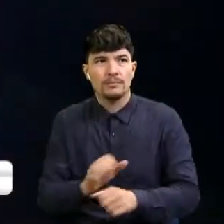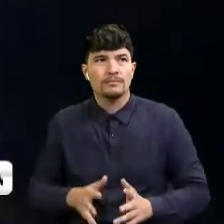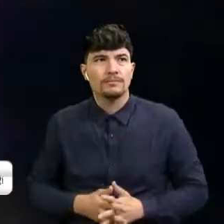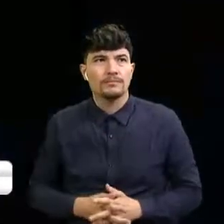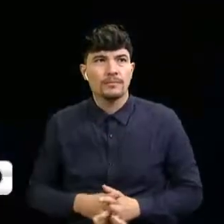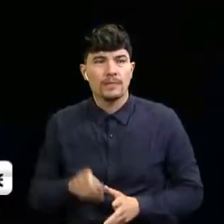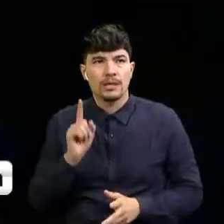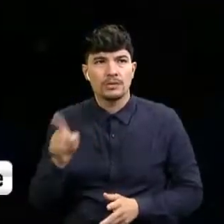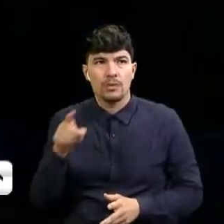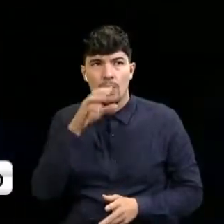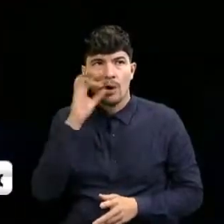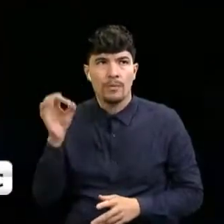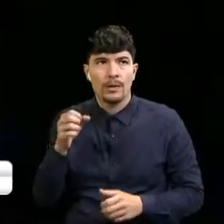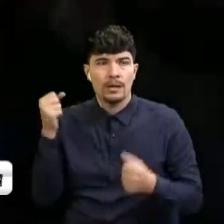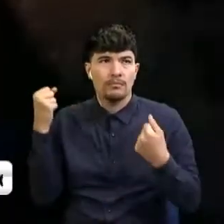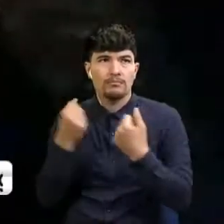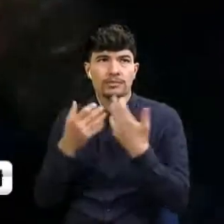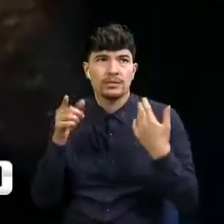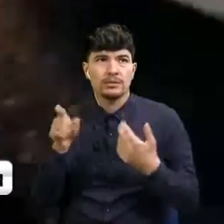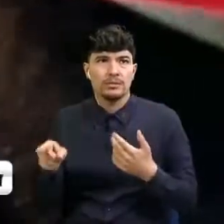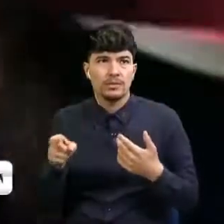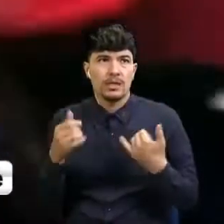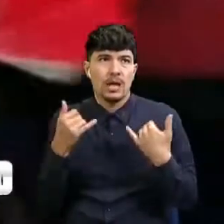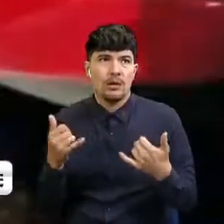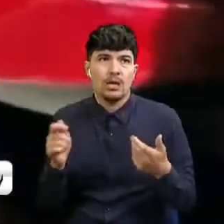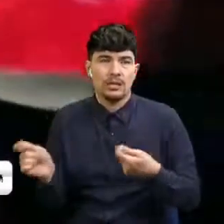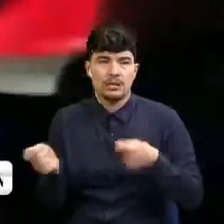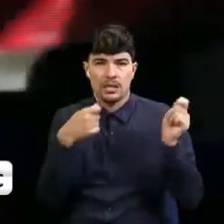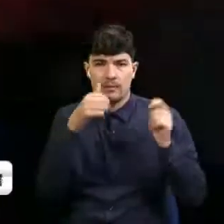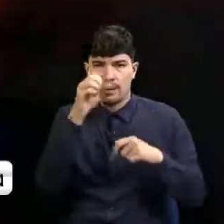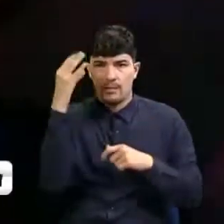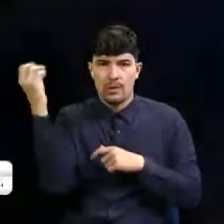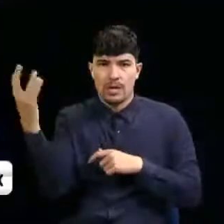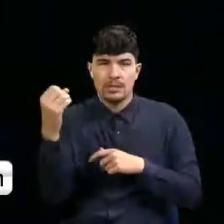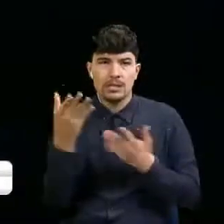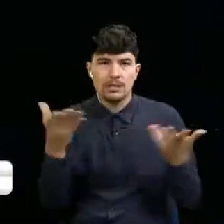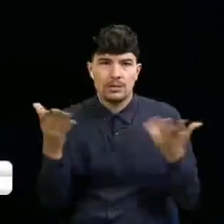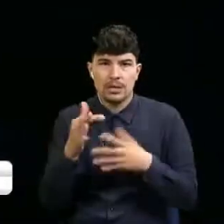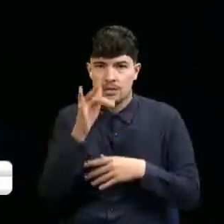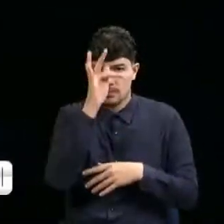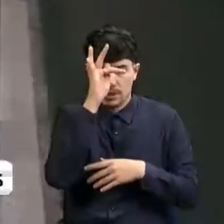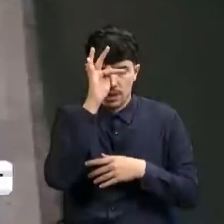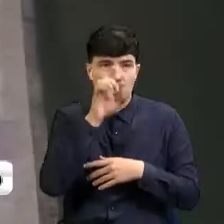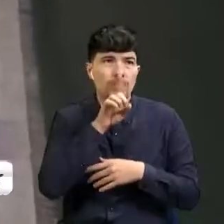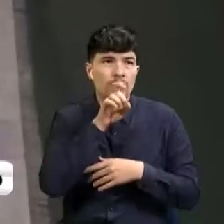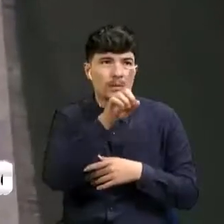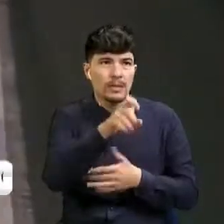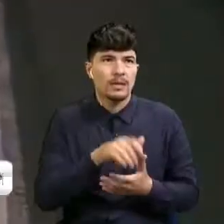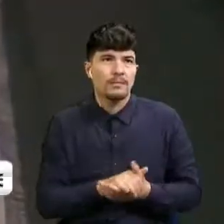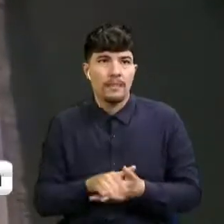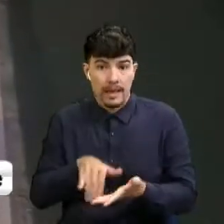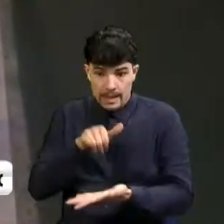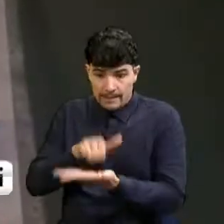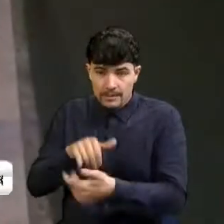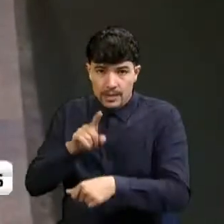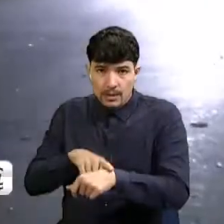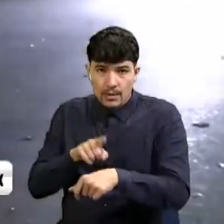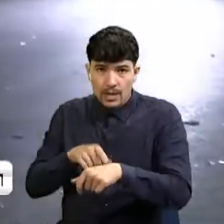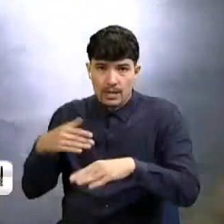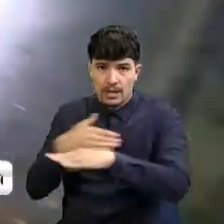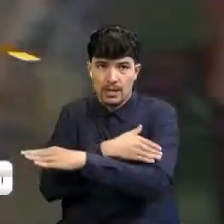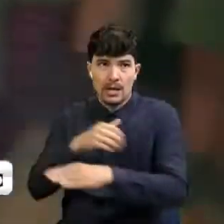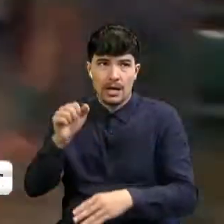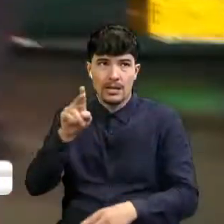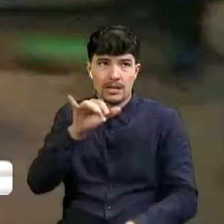El conductor de la moto resulta lesionado y es trasladado por una ambulancia hasta la clínica Bucaramanga. A la misma hora, sobre el anillo vial